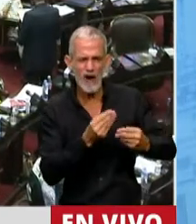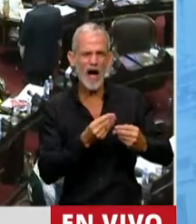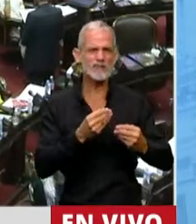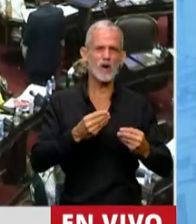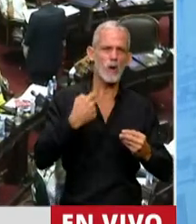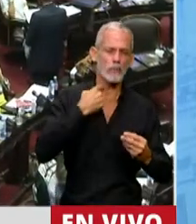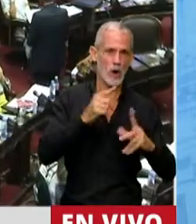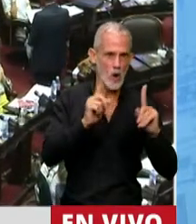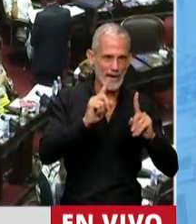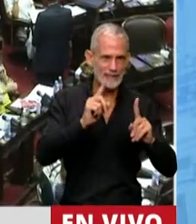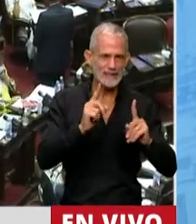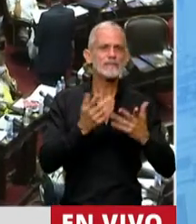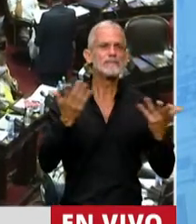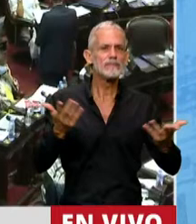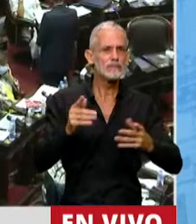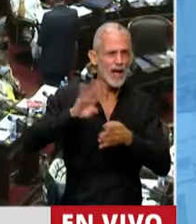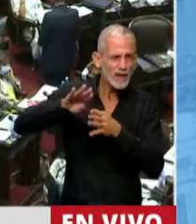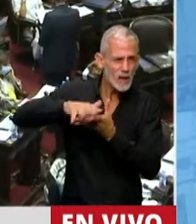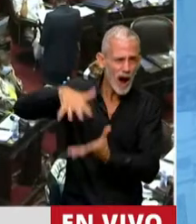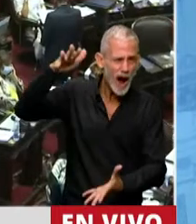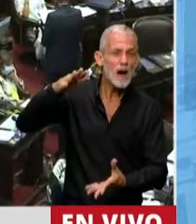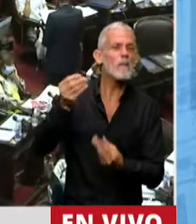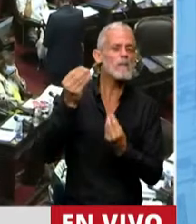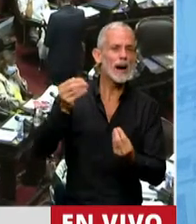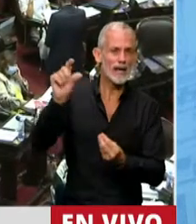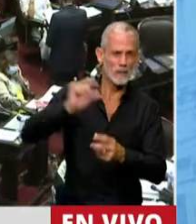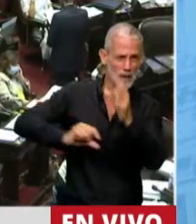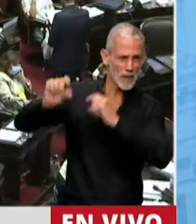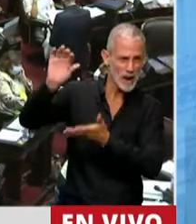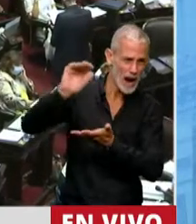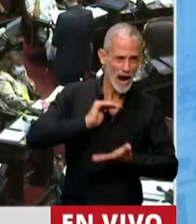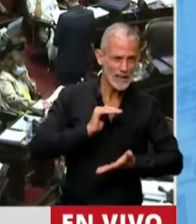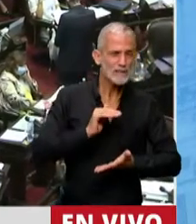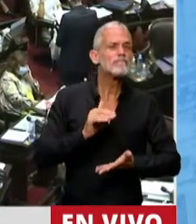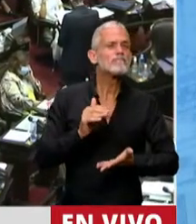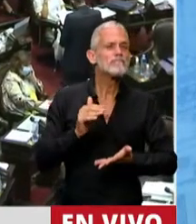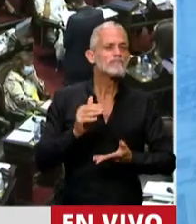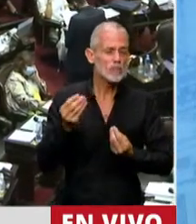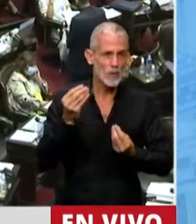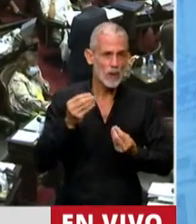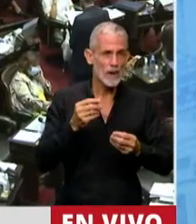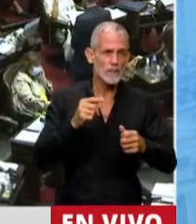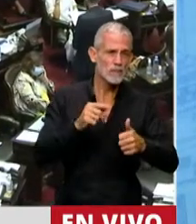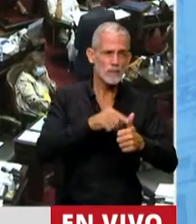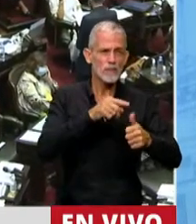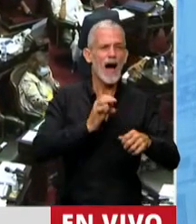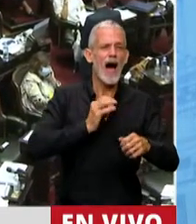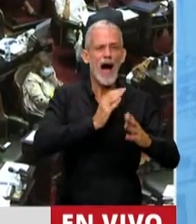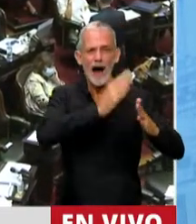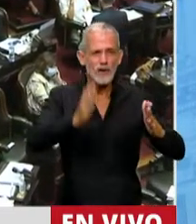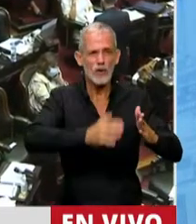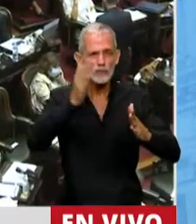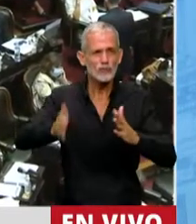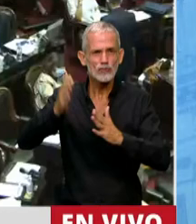de política económica, sino que el sobreendeudamiento cumple una función determinada en estos ciclos, que